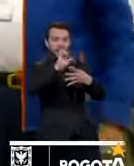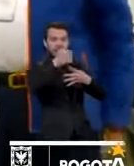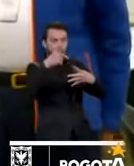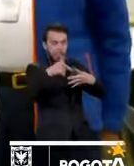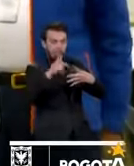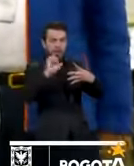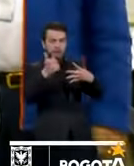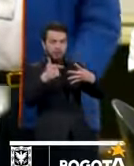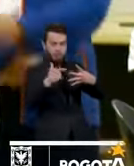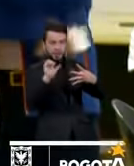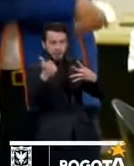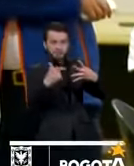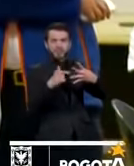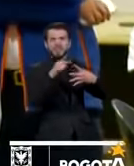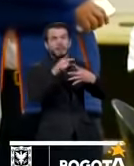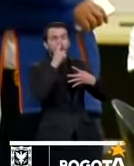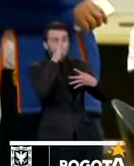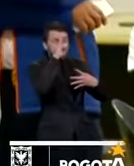Semanales.